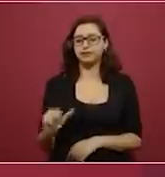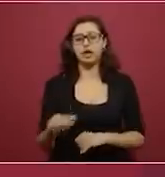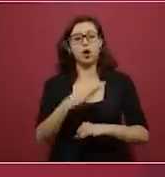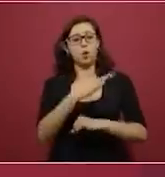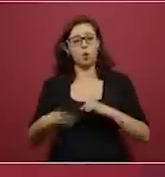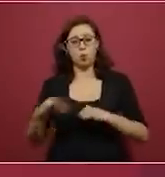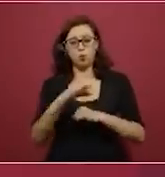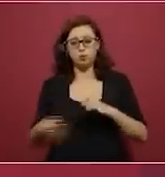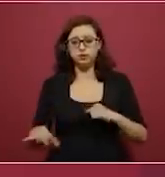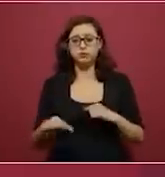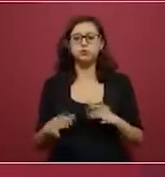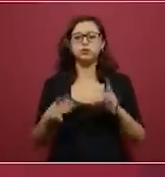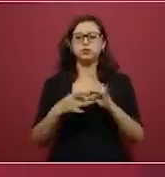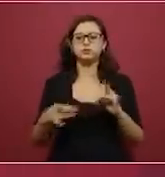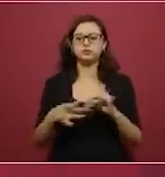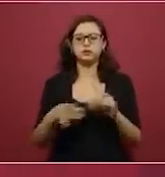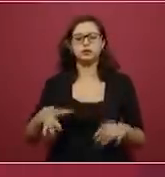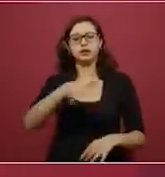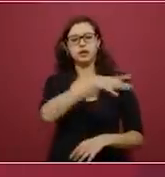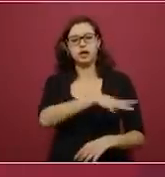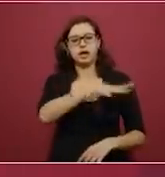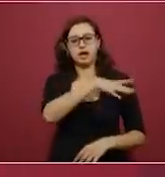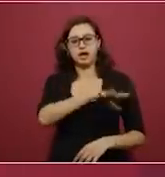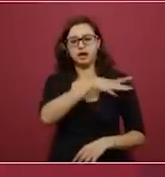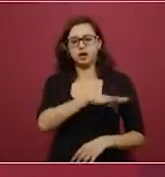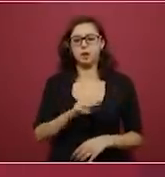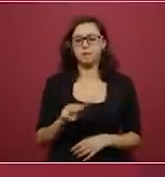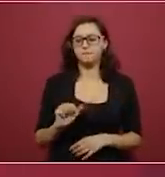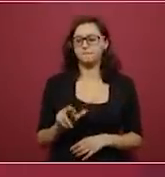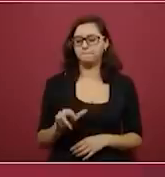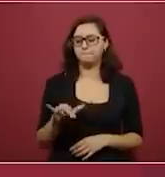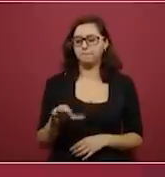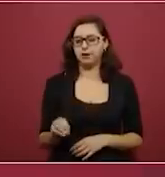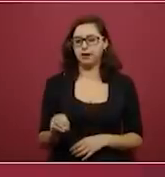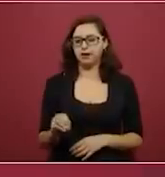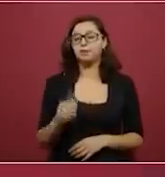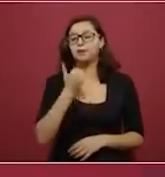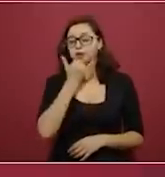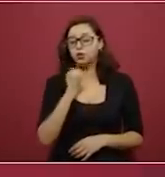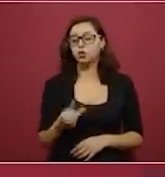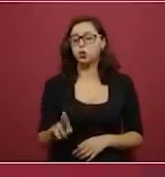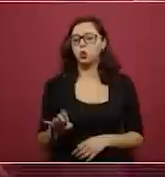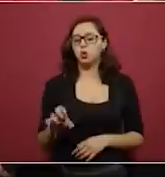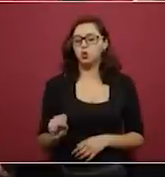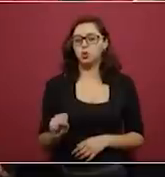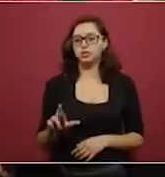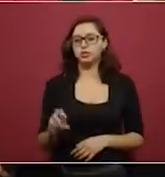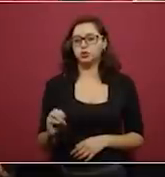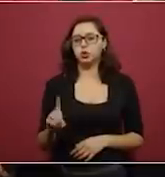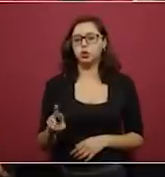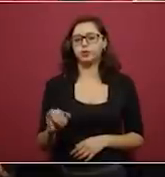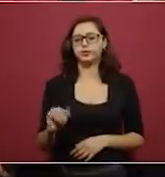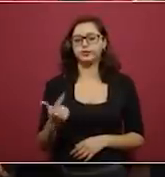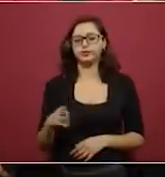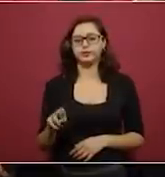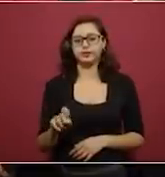finalmente en el uso de la palabra el general de brigada mario perdón luis rodríguez buceo adelante